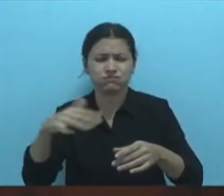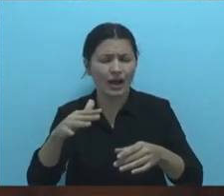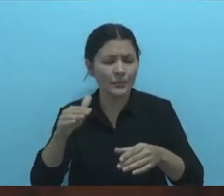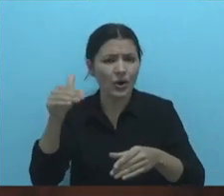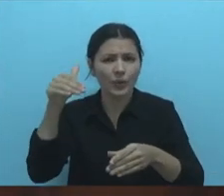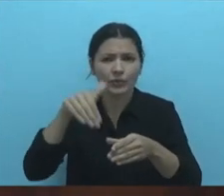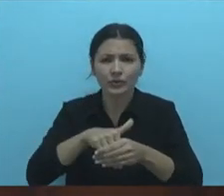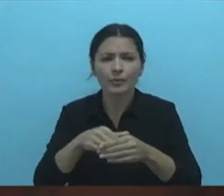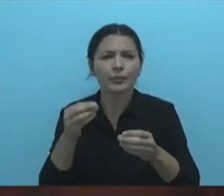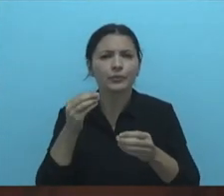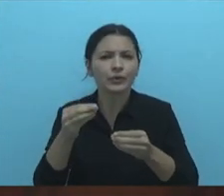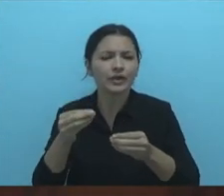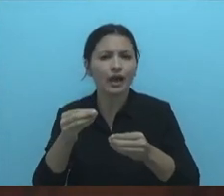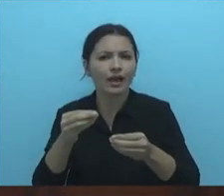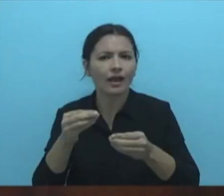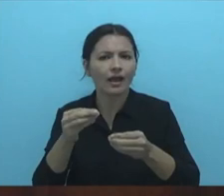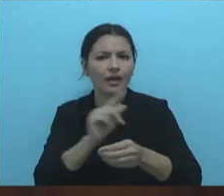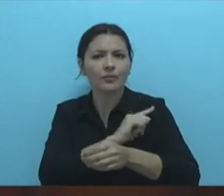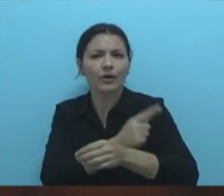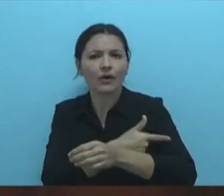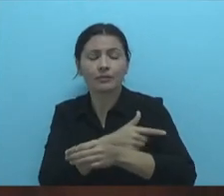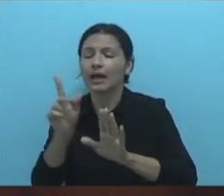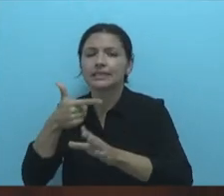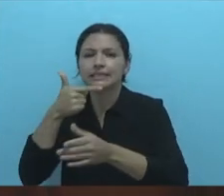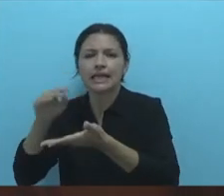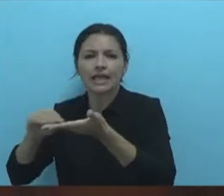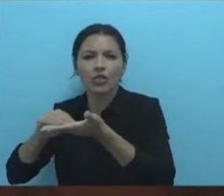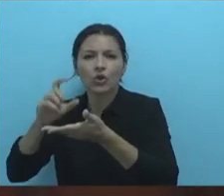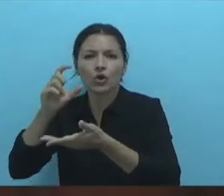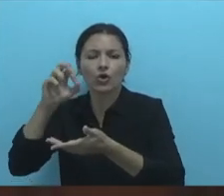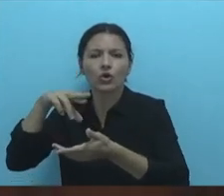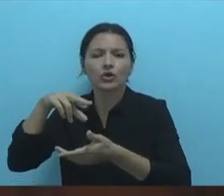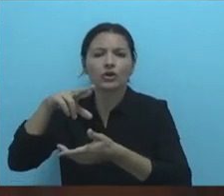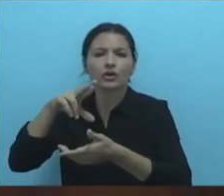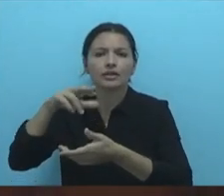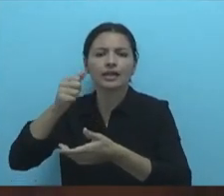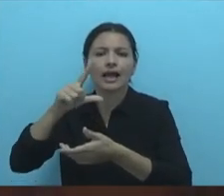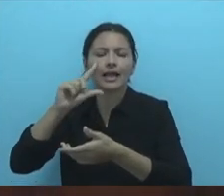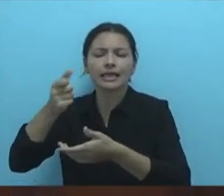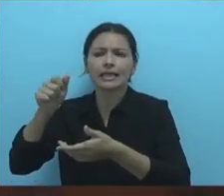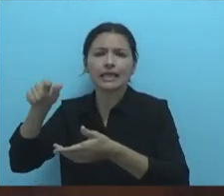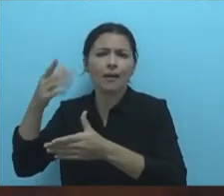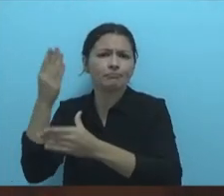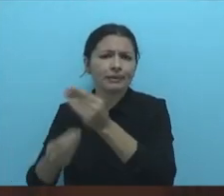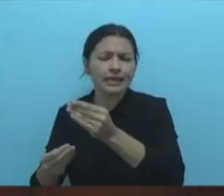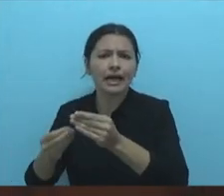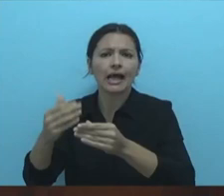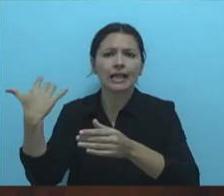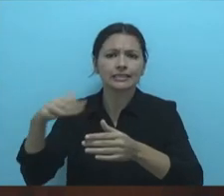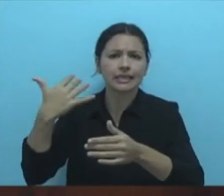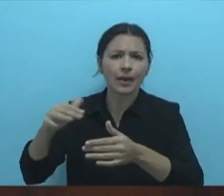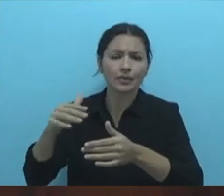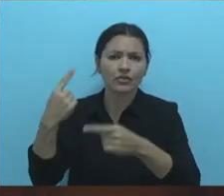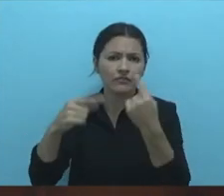una premura que manifestó el senador cornalia cuando dejó caer y perder estado parlamentario